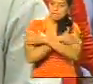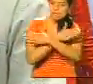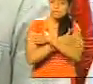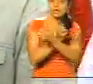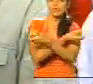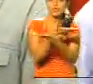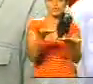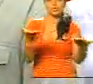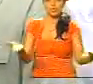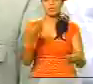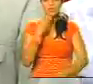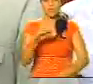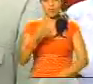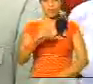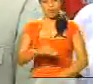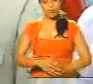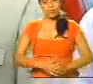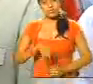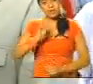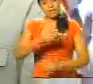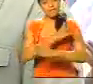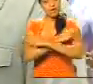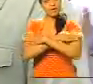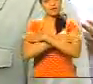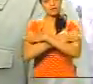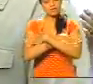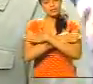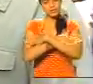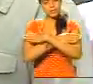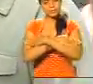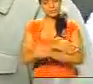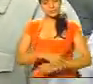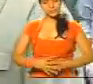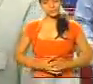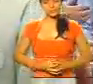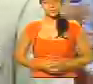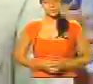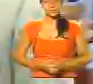muchachos y muchachas. Y felicitamos